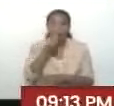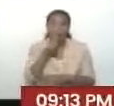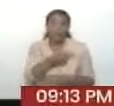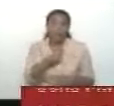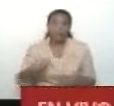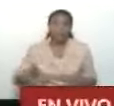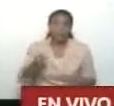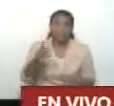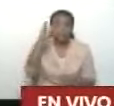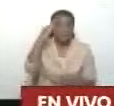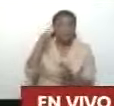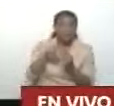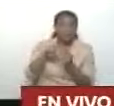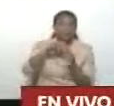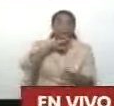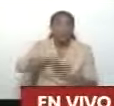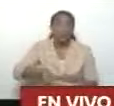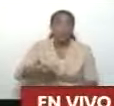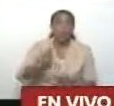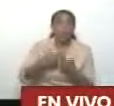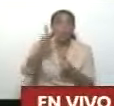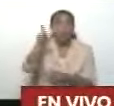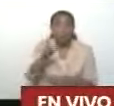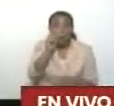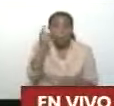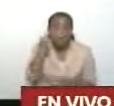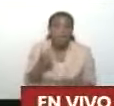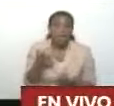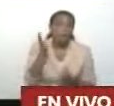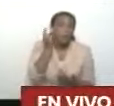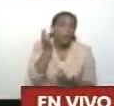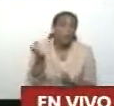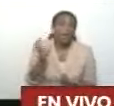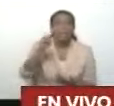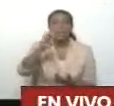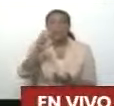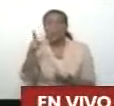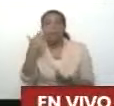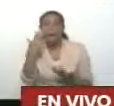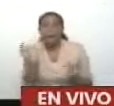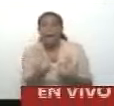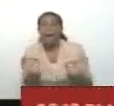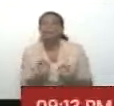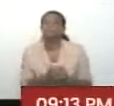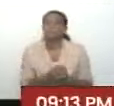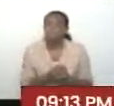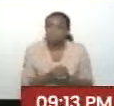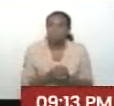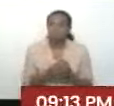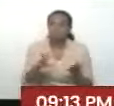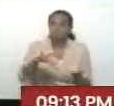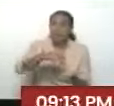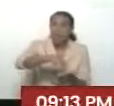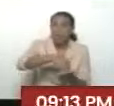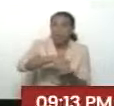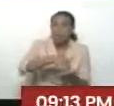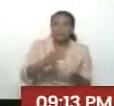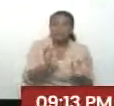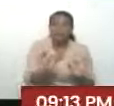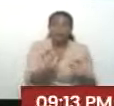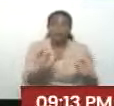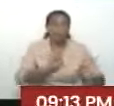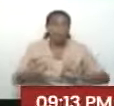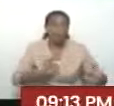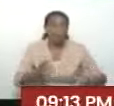china. ¿Ah? Y ahí está Manuela Sáenz y Bolívar. En Broadway, en